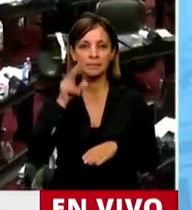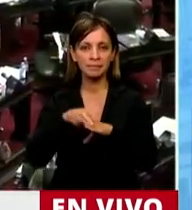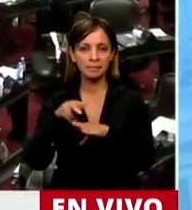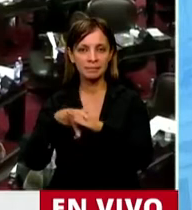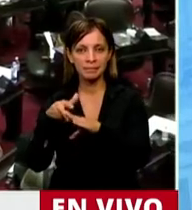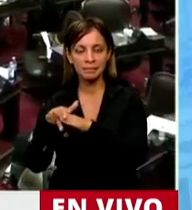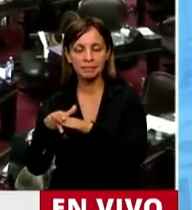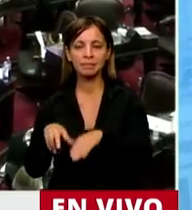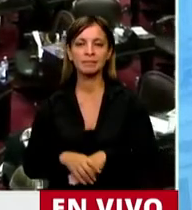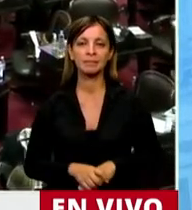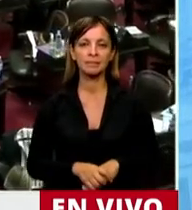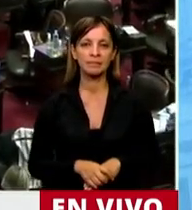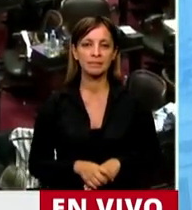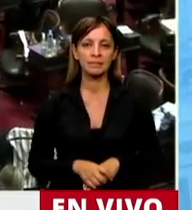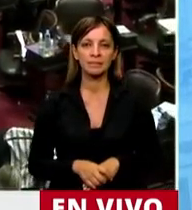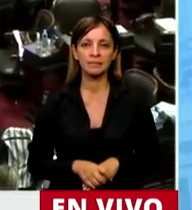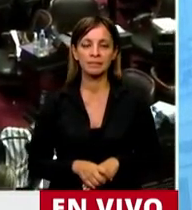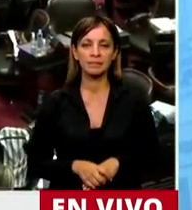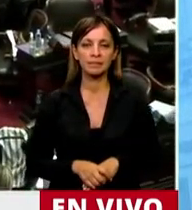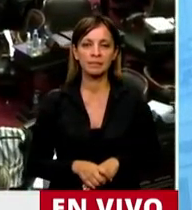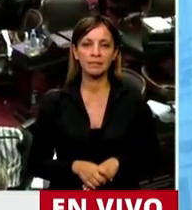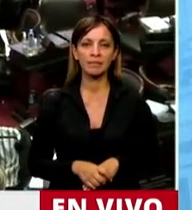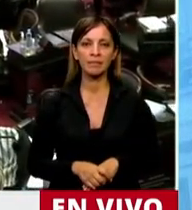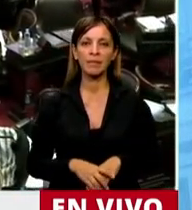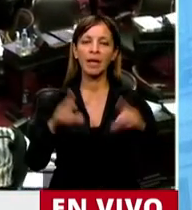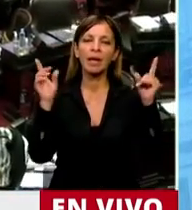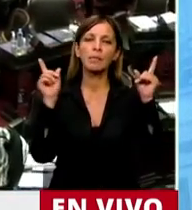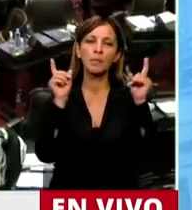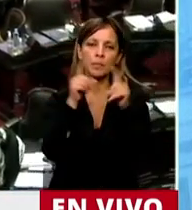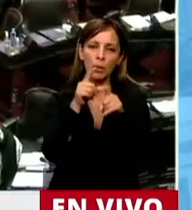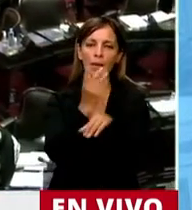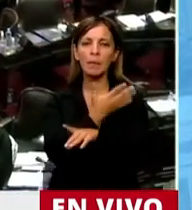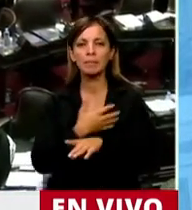primarios corrientes. El problema, presidente,